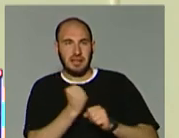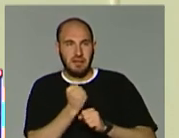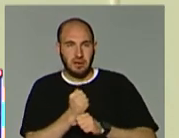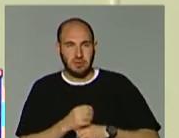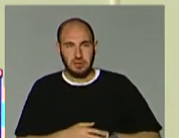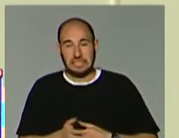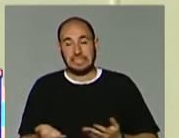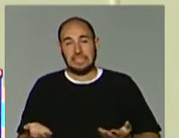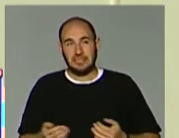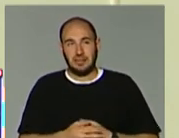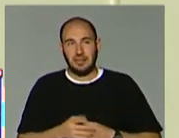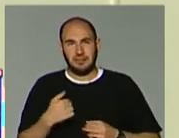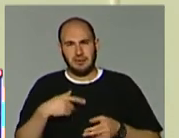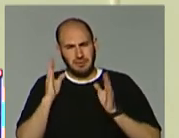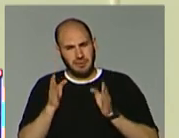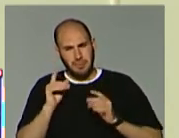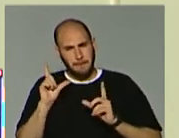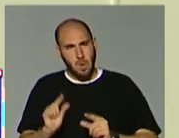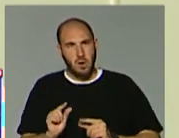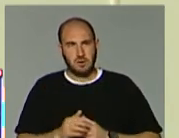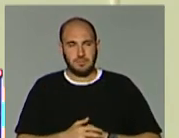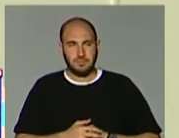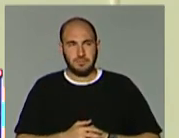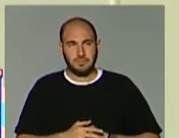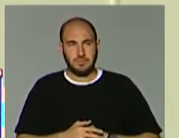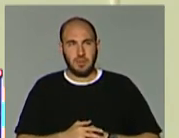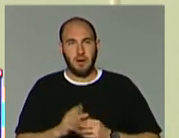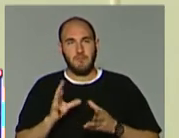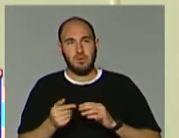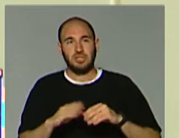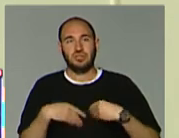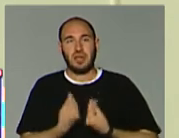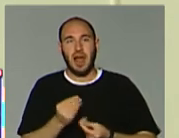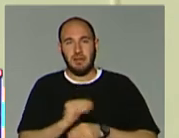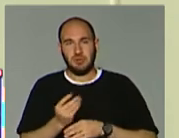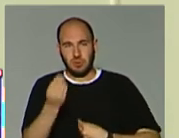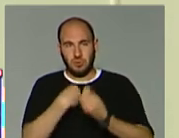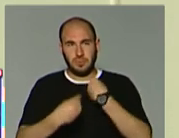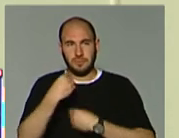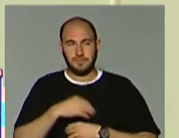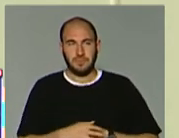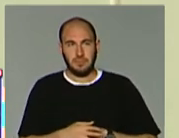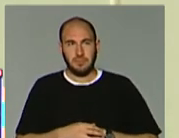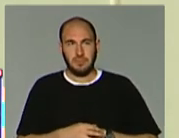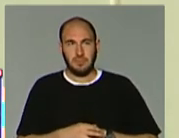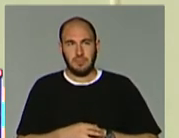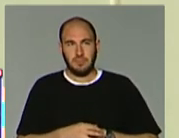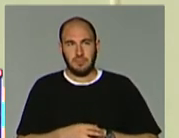y probablemente no esté prestando tanta atención al tipo y a la cantidad de alimento que estoy consumiendo. Entonces,